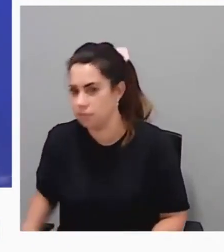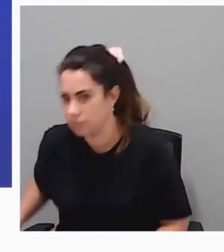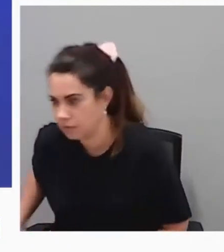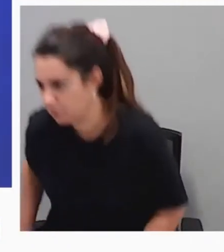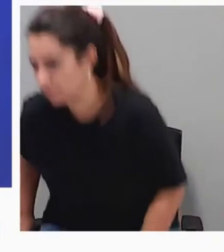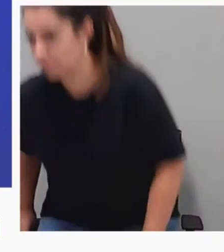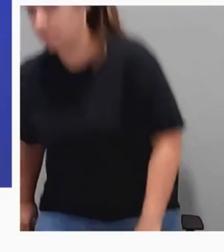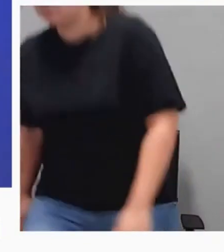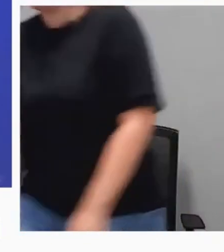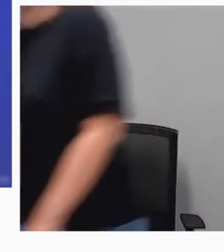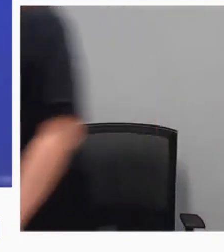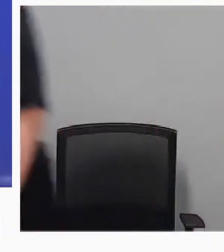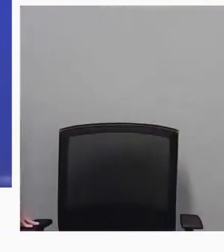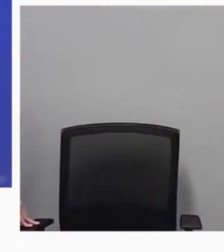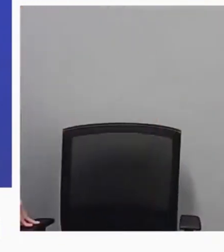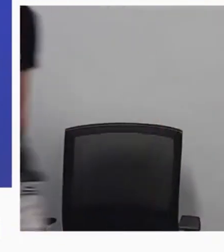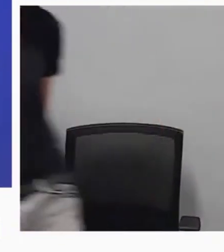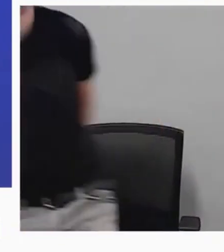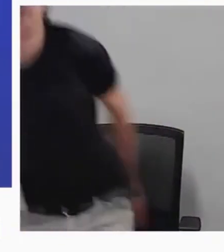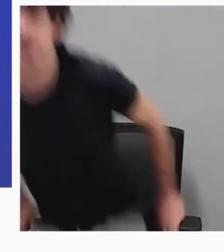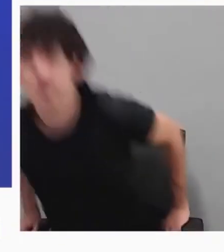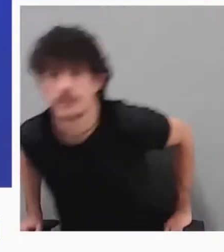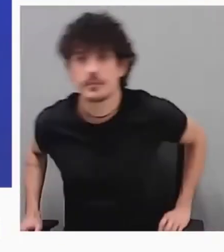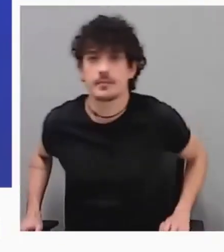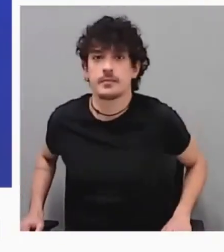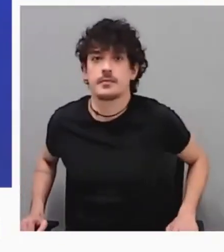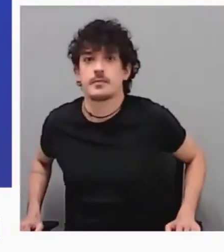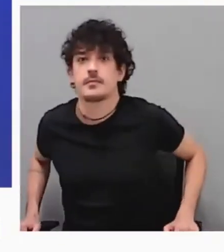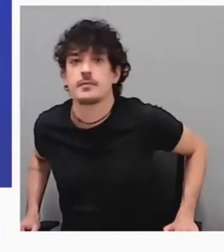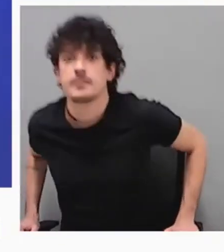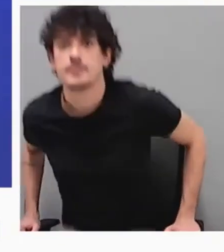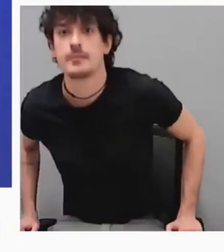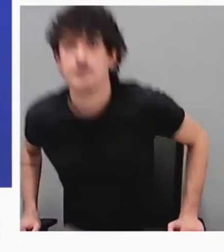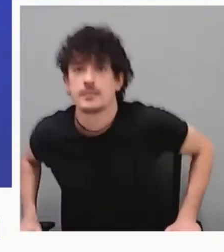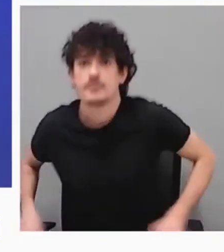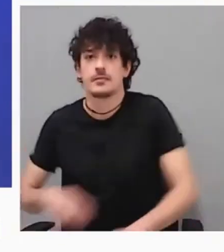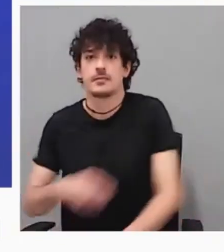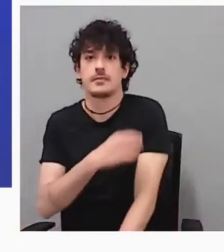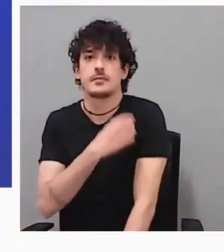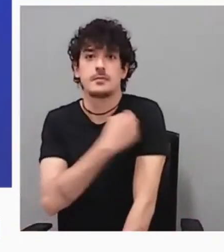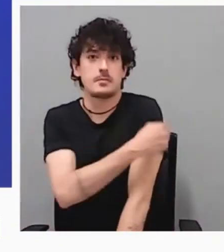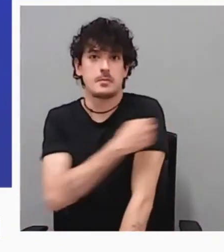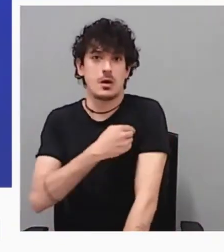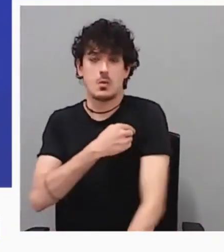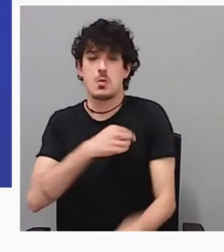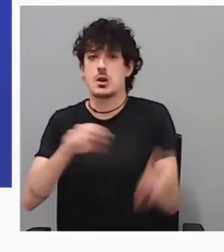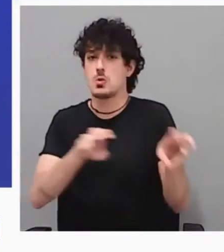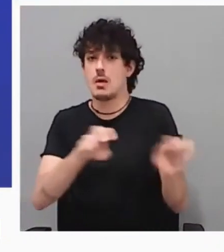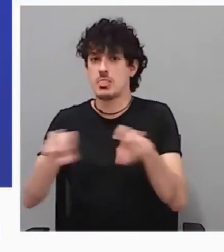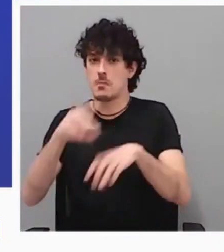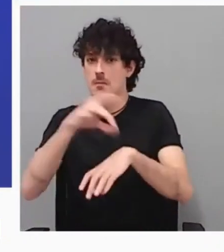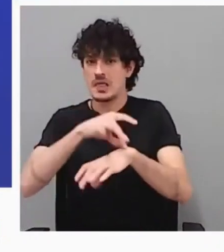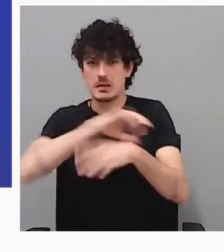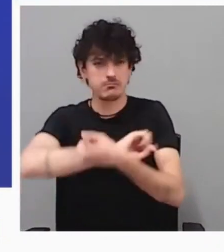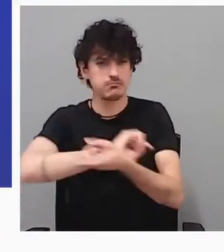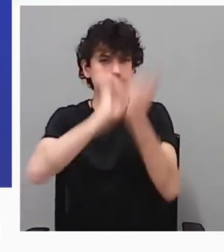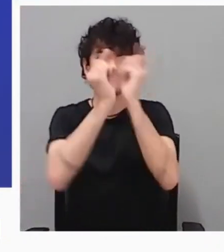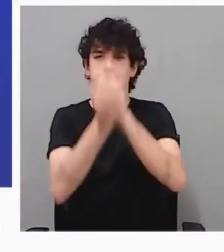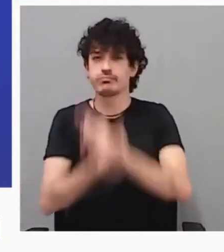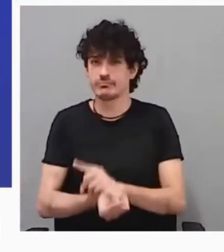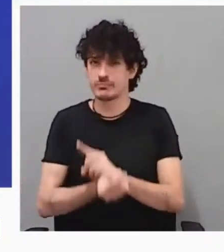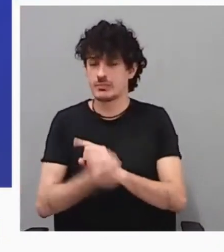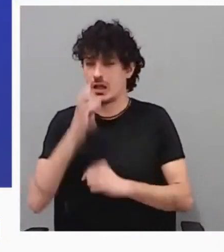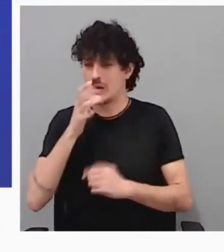Gilbert y Catherine Green en Oxford. Los héroes de la vacuna cambiaron la innovación médica. Y voy a ir rápido